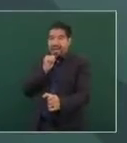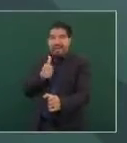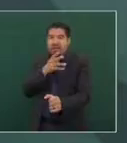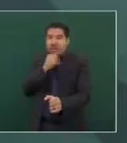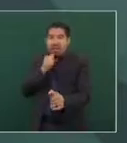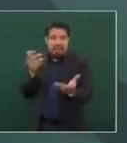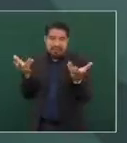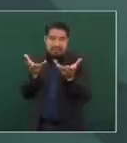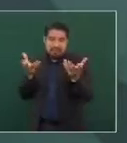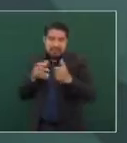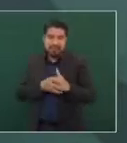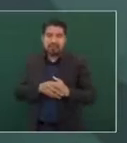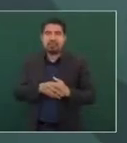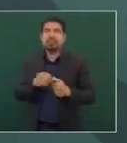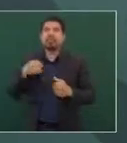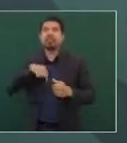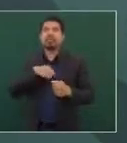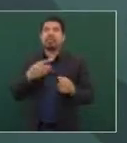sábado.